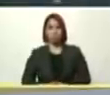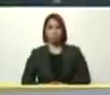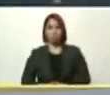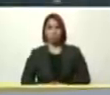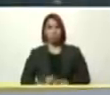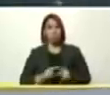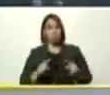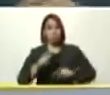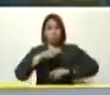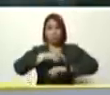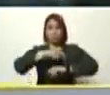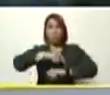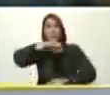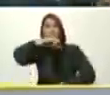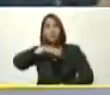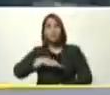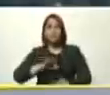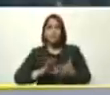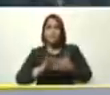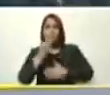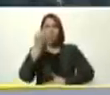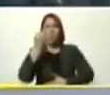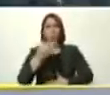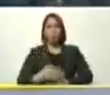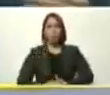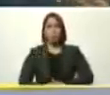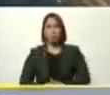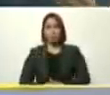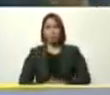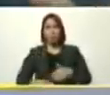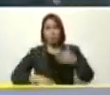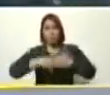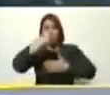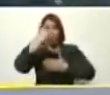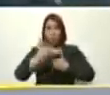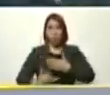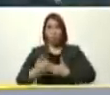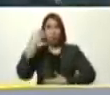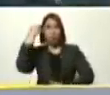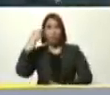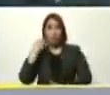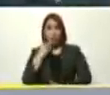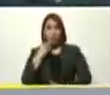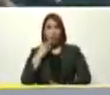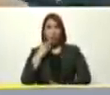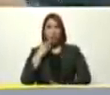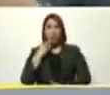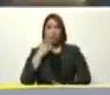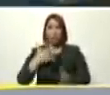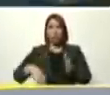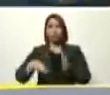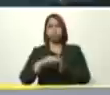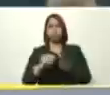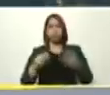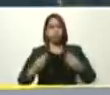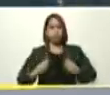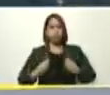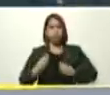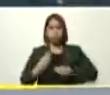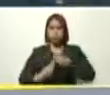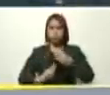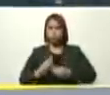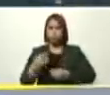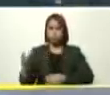para que el tiempo histórico que había fundado, el proyecto bolivariano que había resucitado y lo había colocado